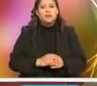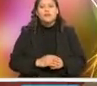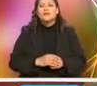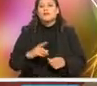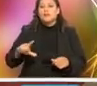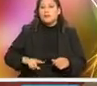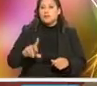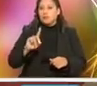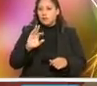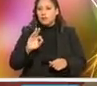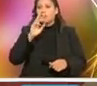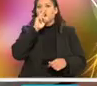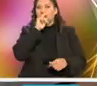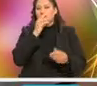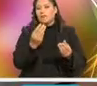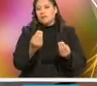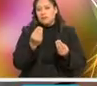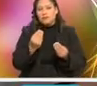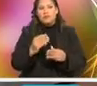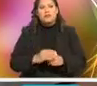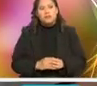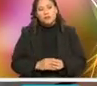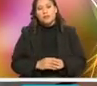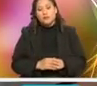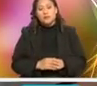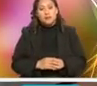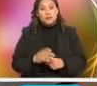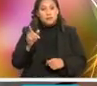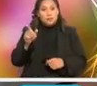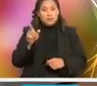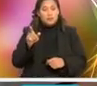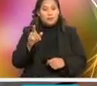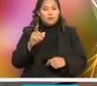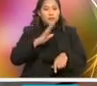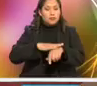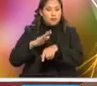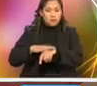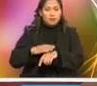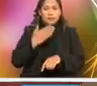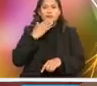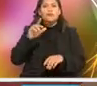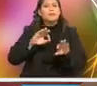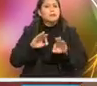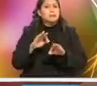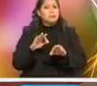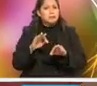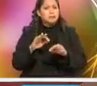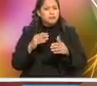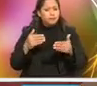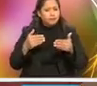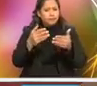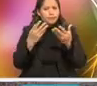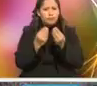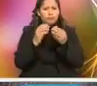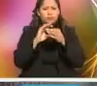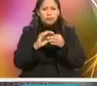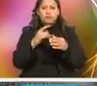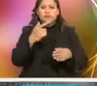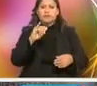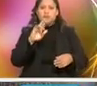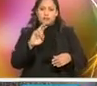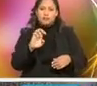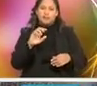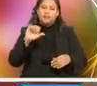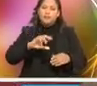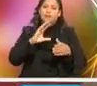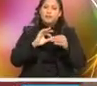la Ciudad de México le ha preocupado muchísimo y se ha promovido. De hecho, trabajan muy de la mano con GIRE. Y bueno, hoy